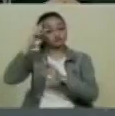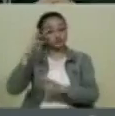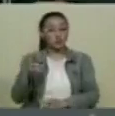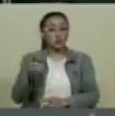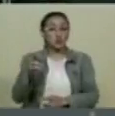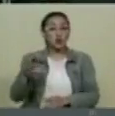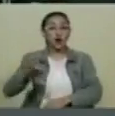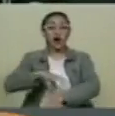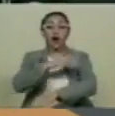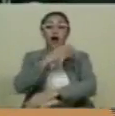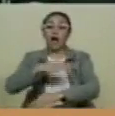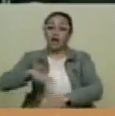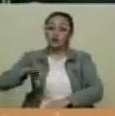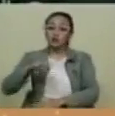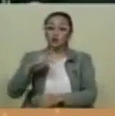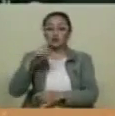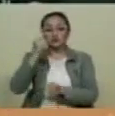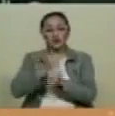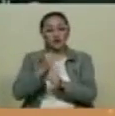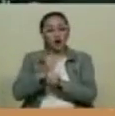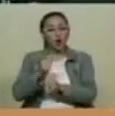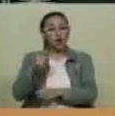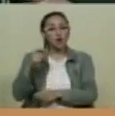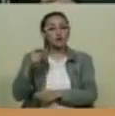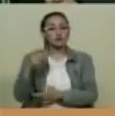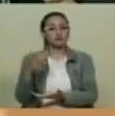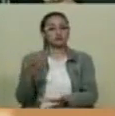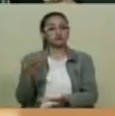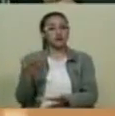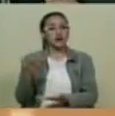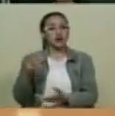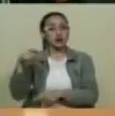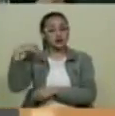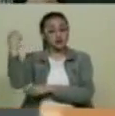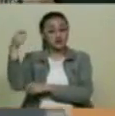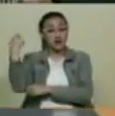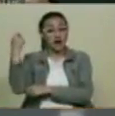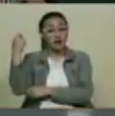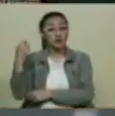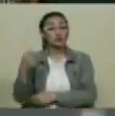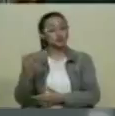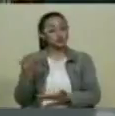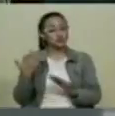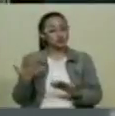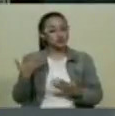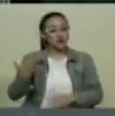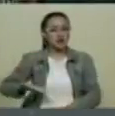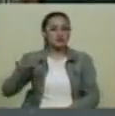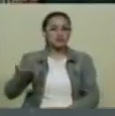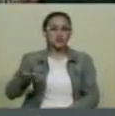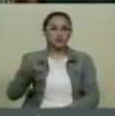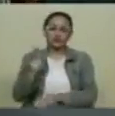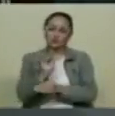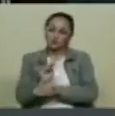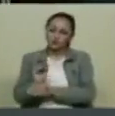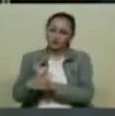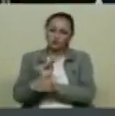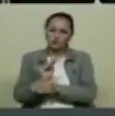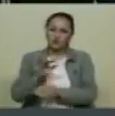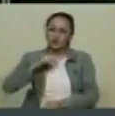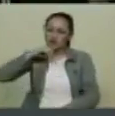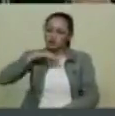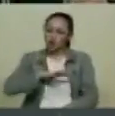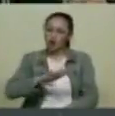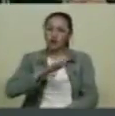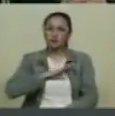los cantos de trabajo del llano es un paso adelante en la preservación de nuestras raíces